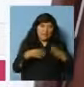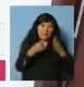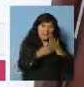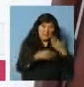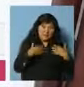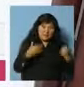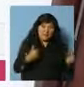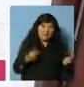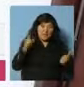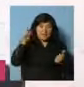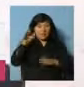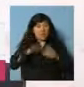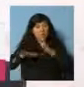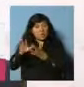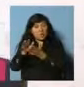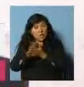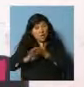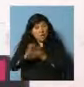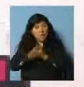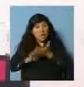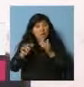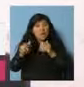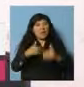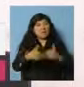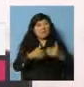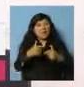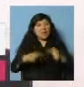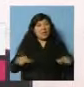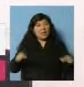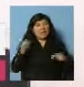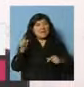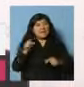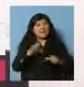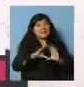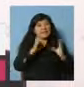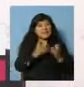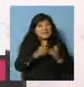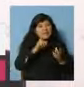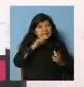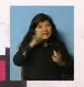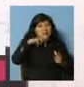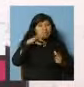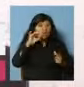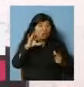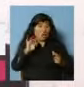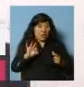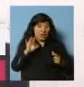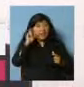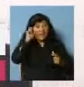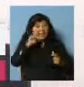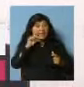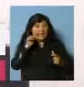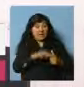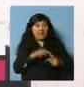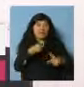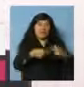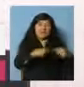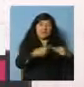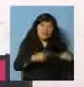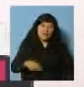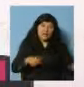quien regula el funcionamiento de centros de día. Al ser una problemática de salud, es el ente,